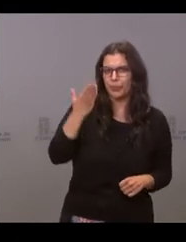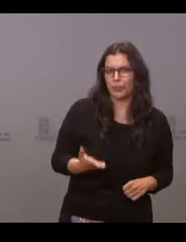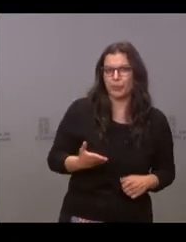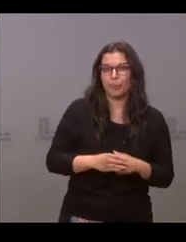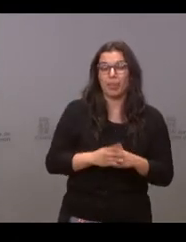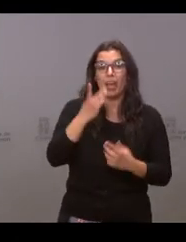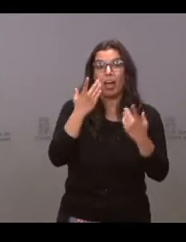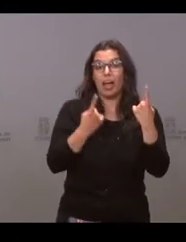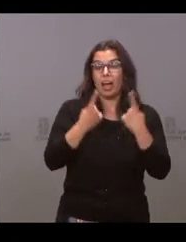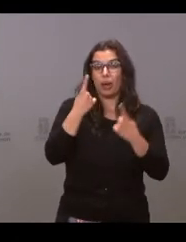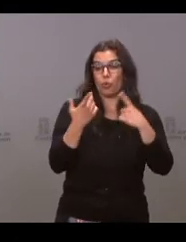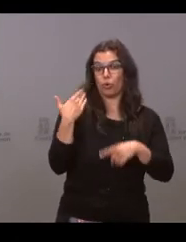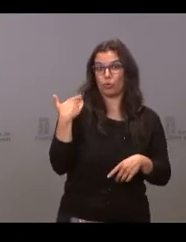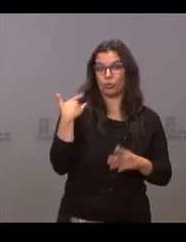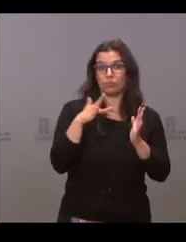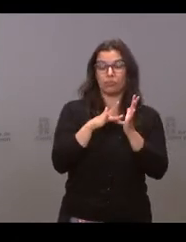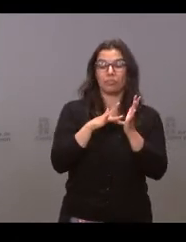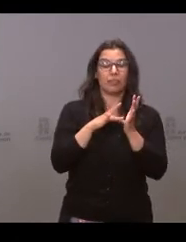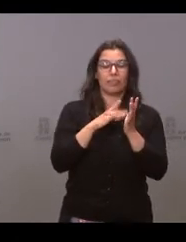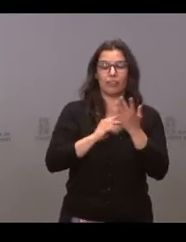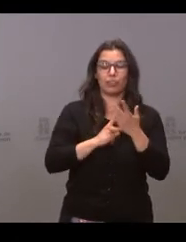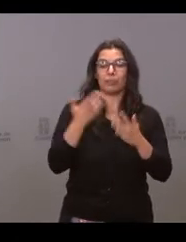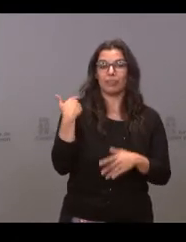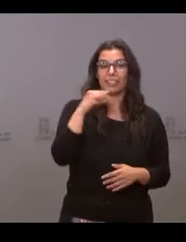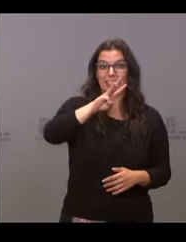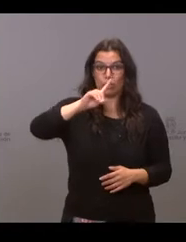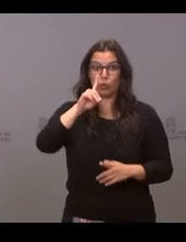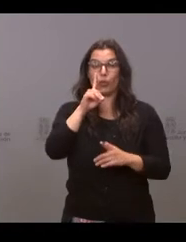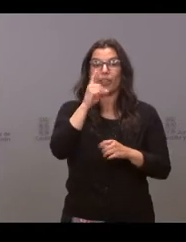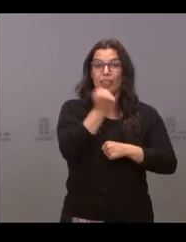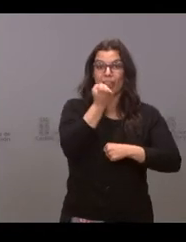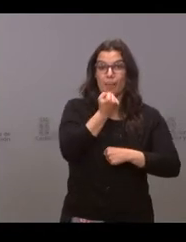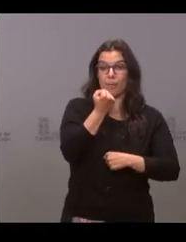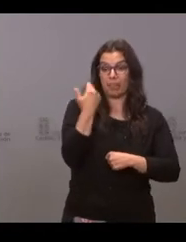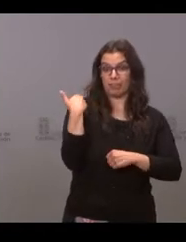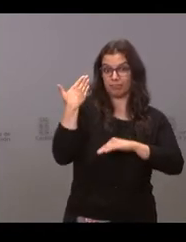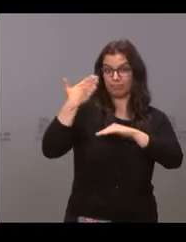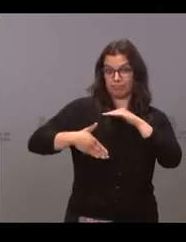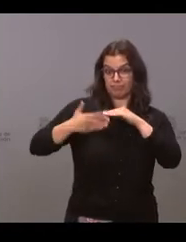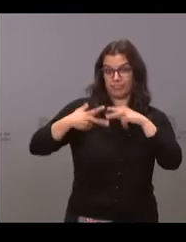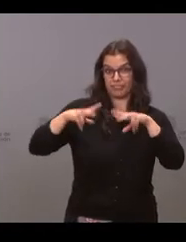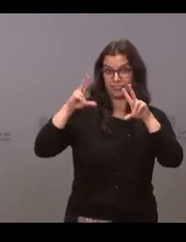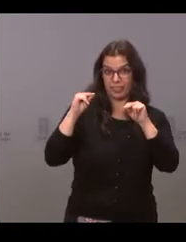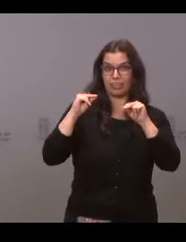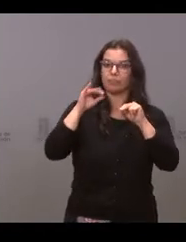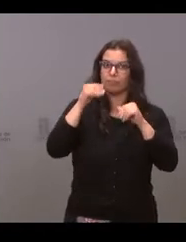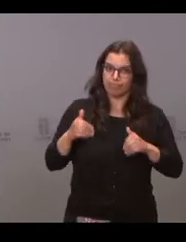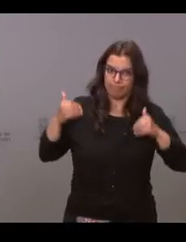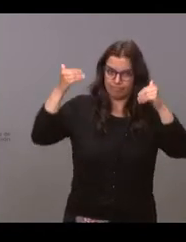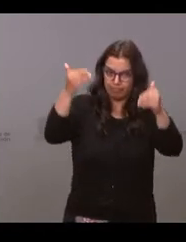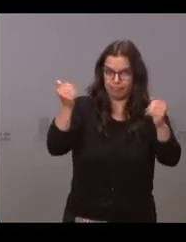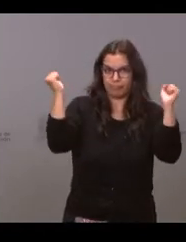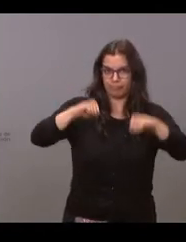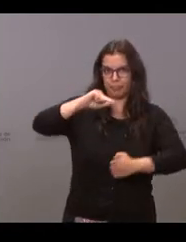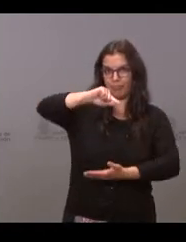el 31 de diciembre del 2020 pero el diálogo social en nuestra comunidad autónoma